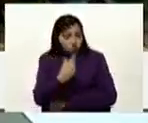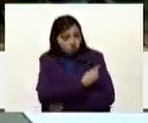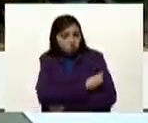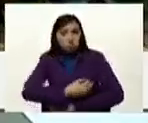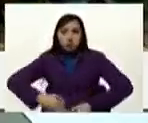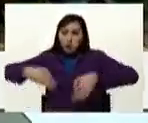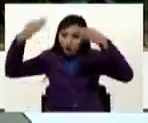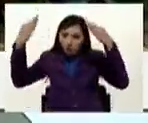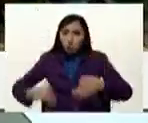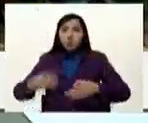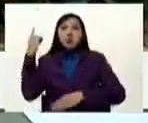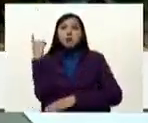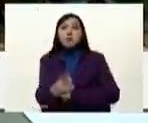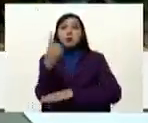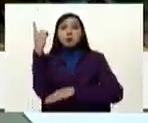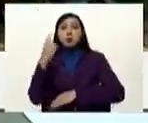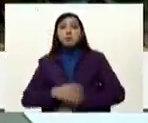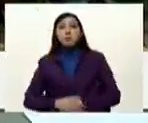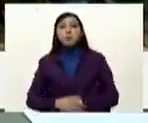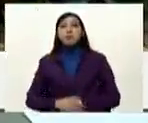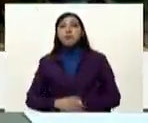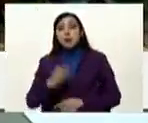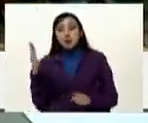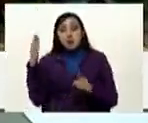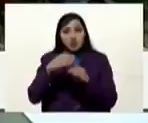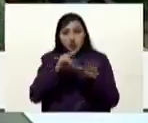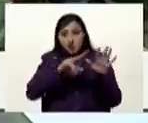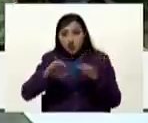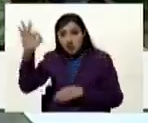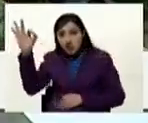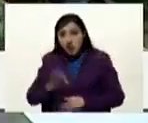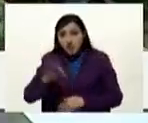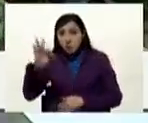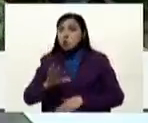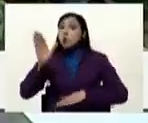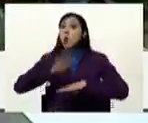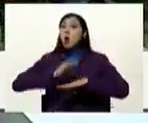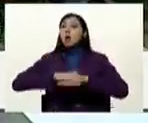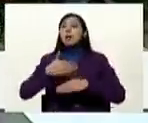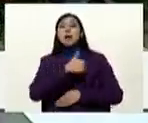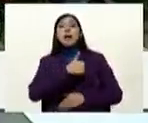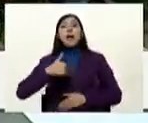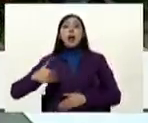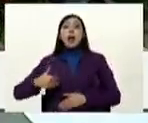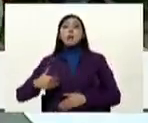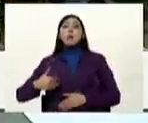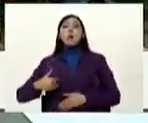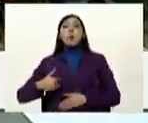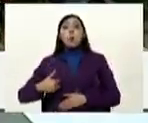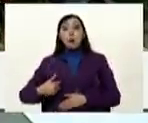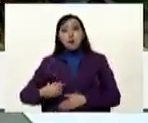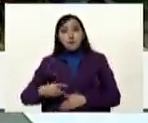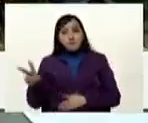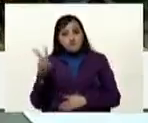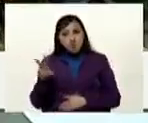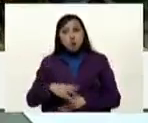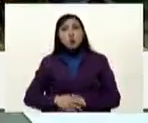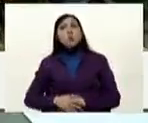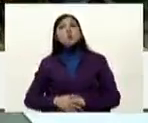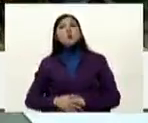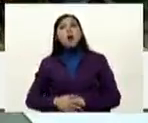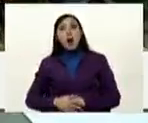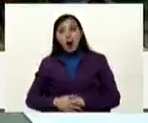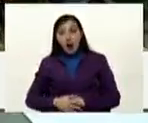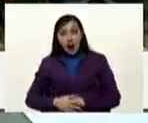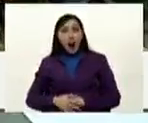y así vamos garantizando rumbo al 70% porque queremos que Venezuela se llene de luces